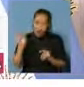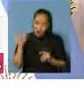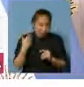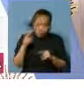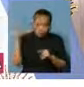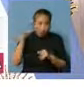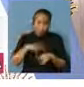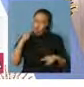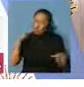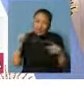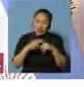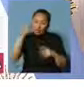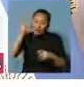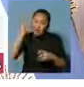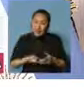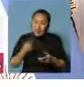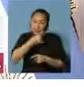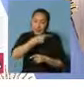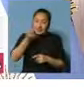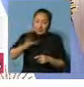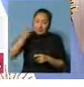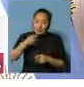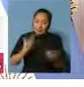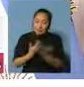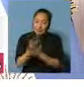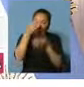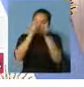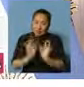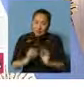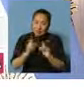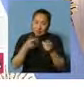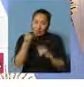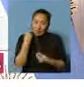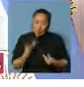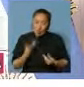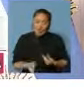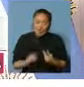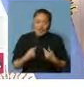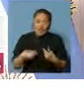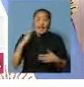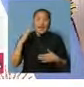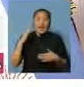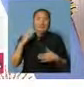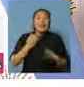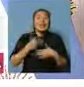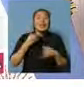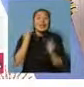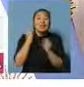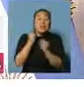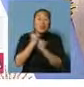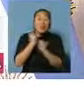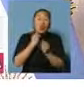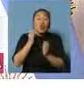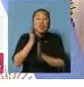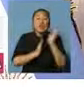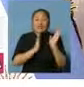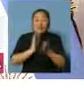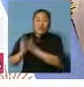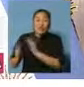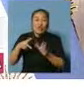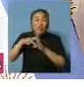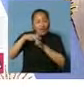pasar por el Consejo Deliberante. Y la semana pasada yo presenté un proyecto también sobre la terapia de quinoterapia en San Pedro de Jujuy, que lo